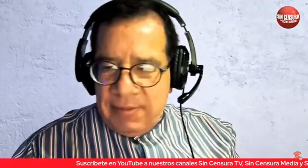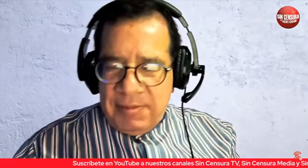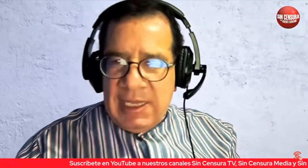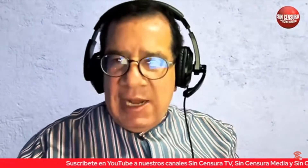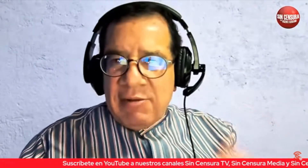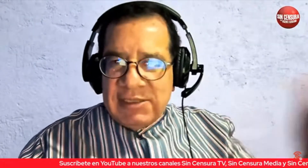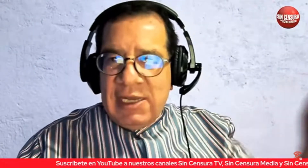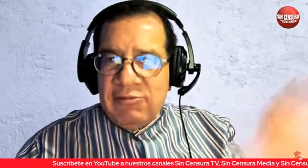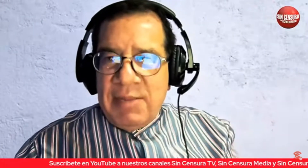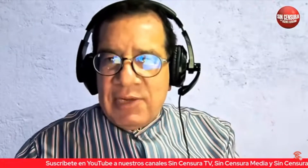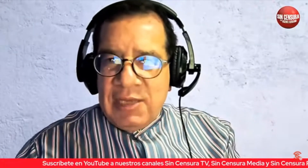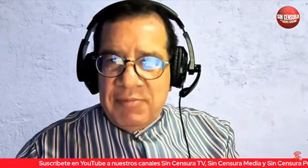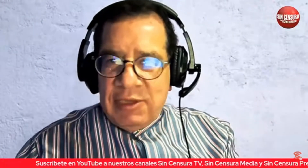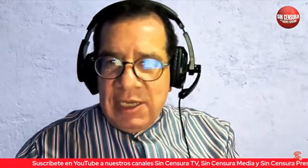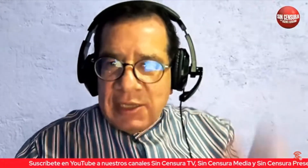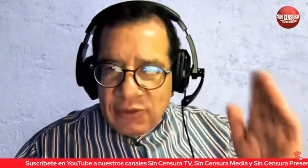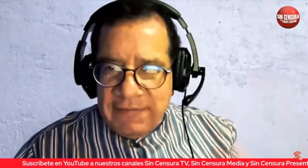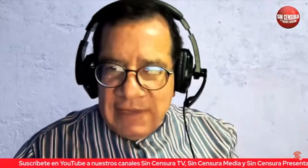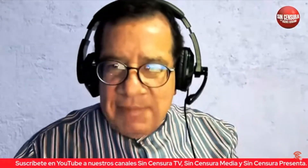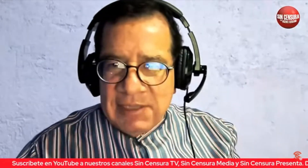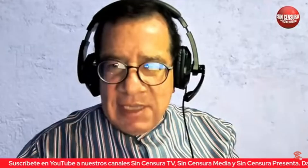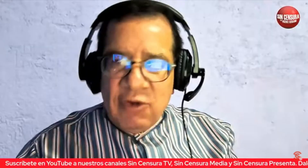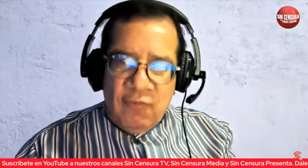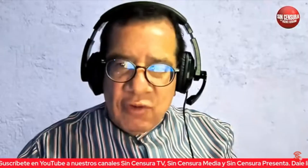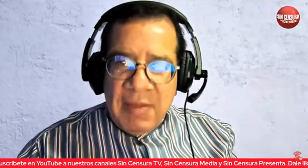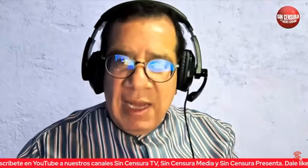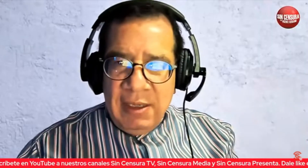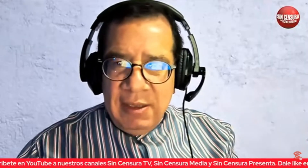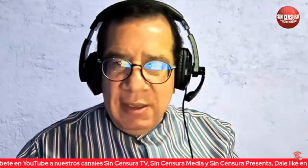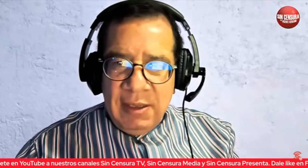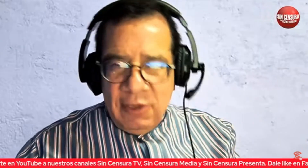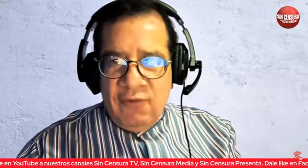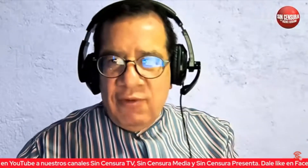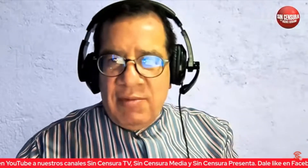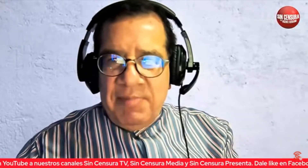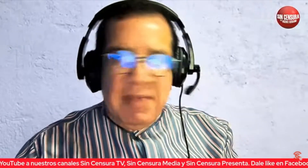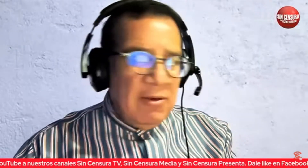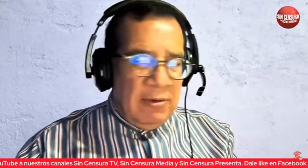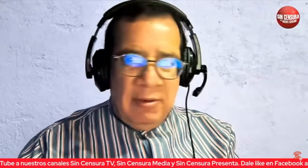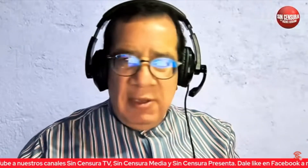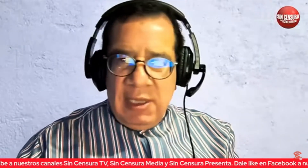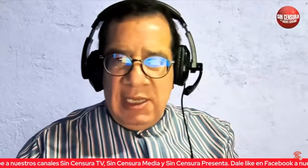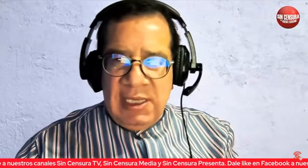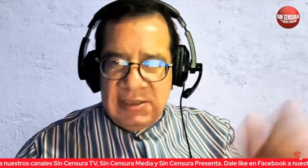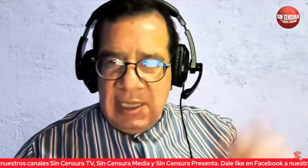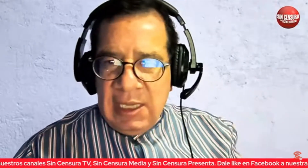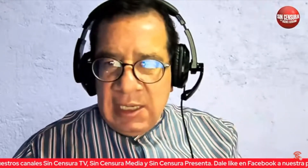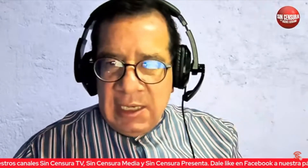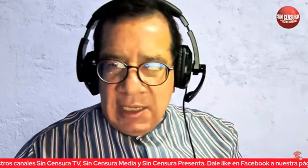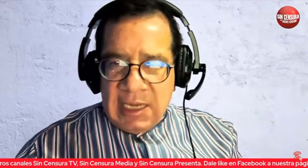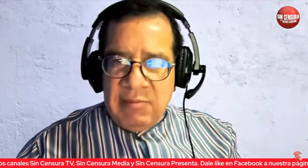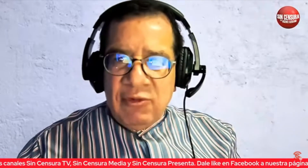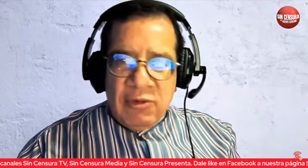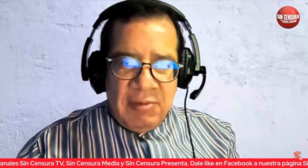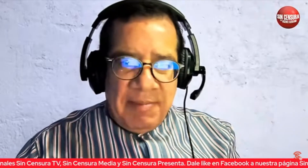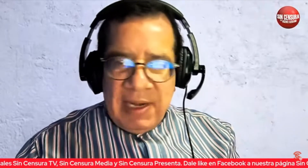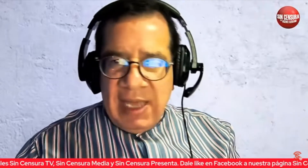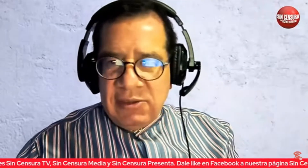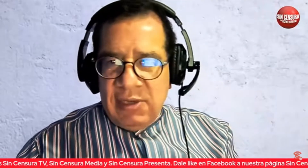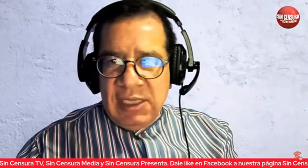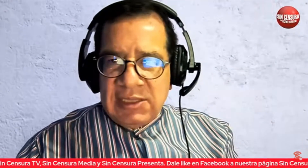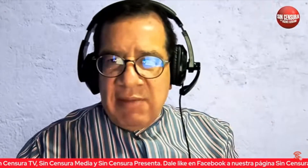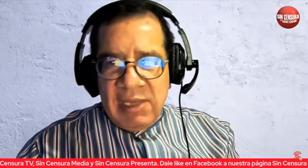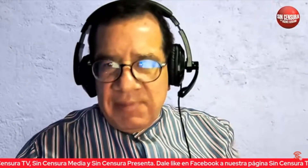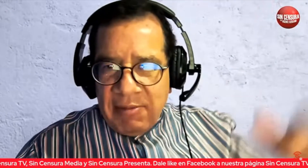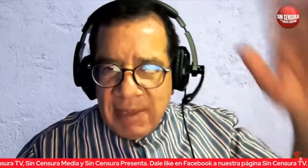Había Genaro García Luna, por ejemplo, tenía su jefe de prensa, no formal, pero en Raimundo Riva